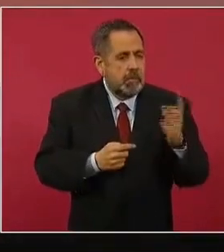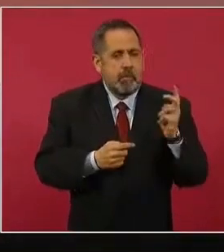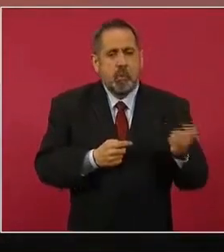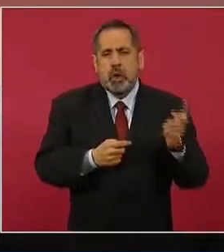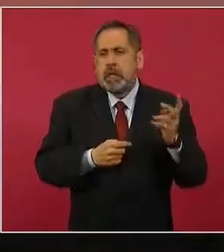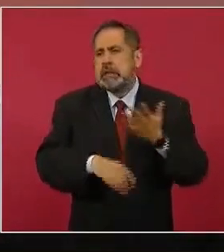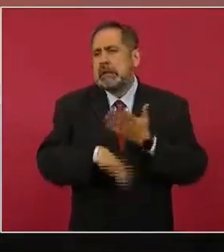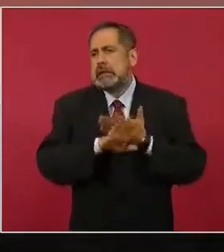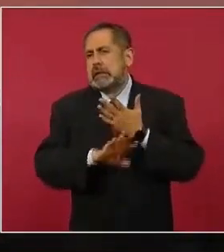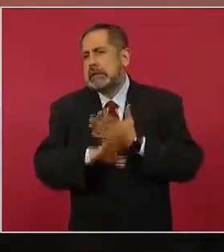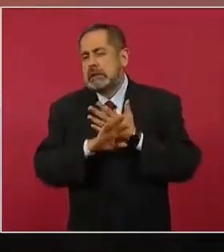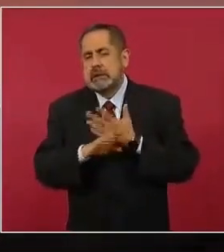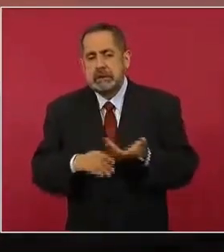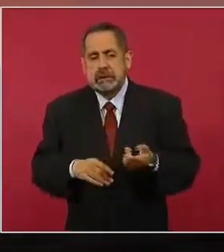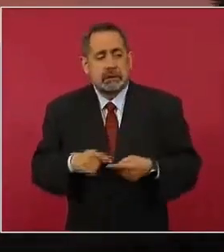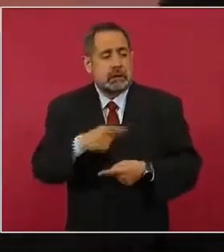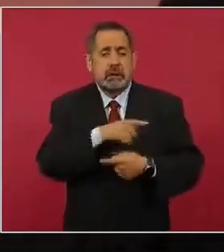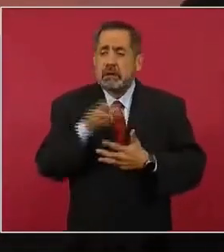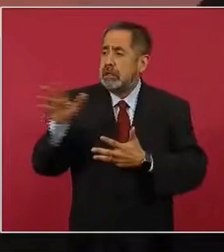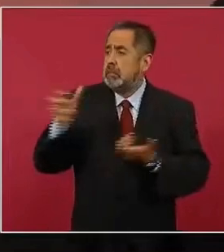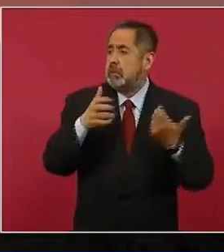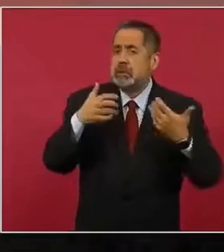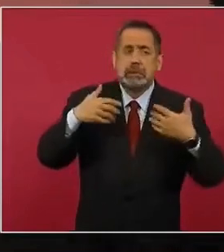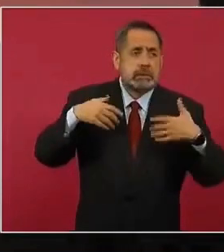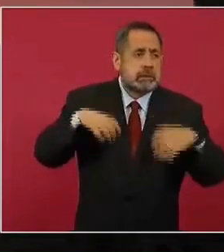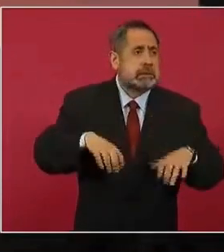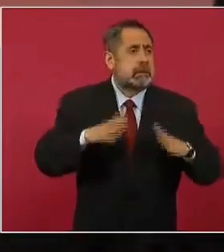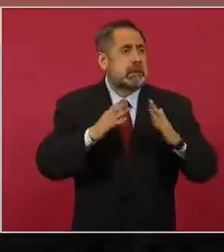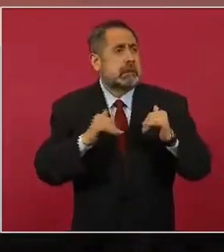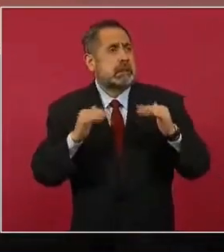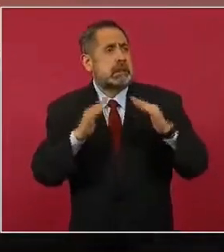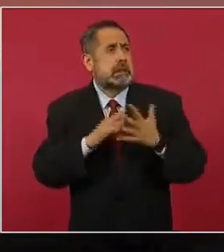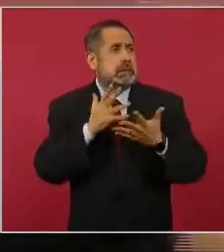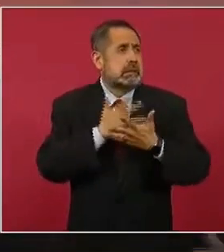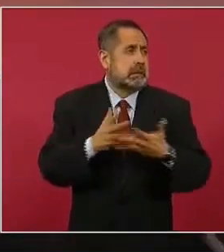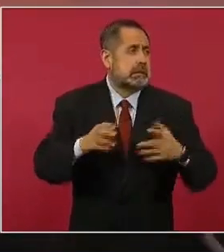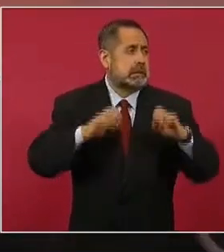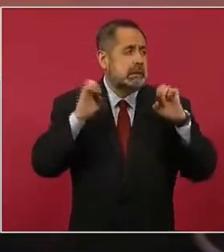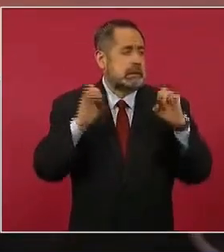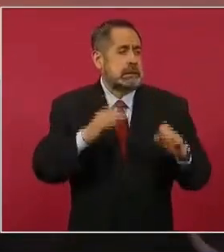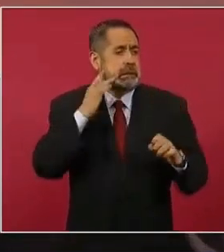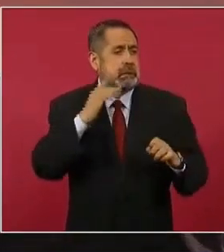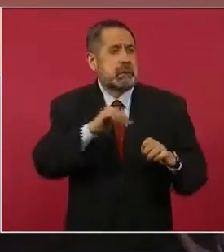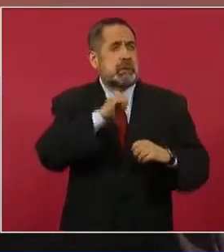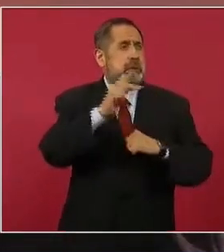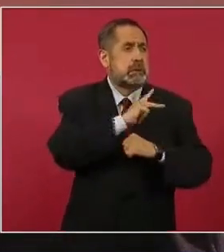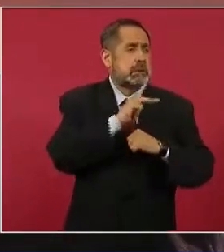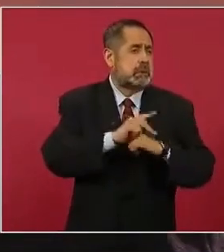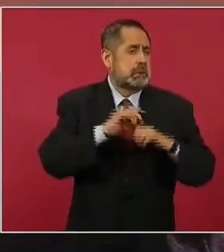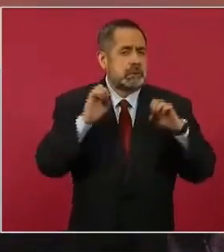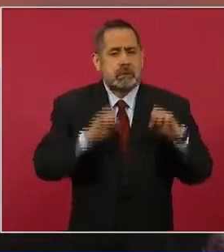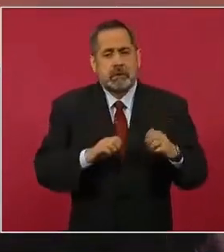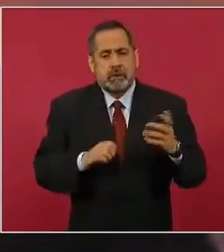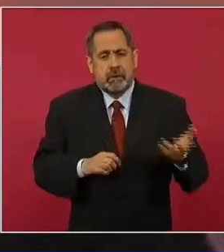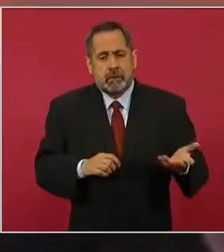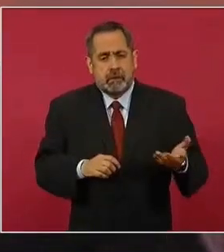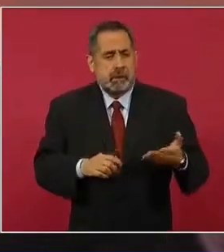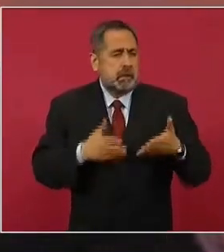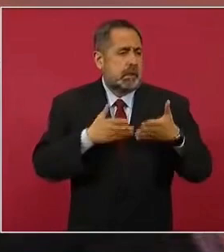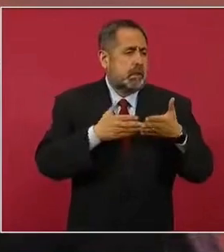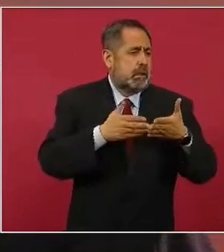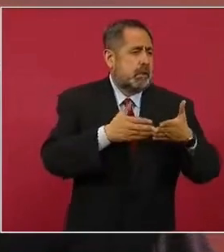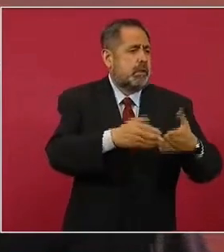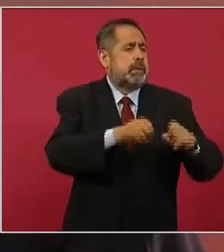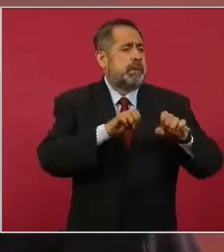para tus mansiones y tus departamentos en el extranjero y tus